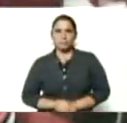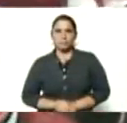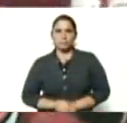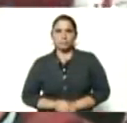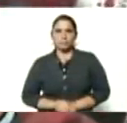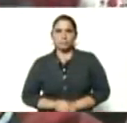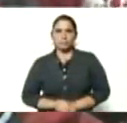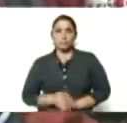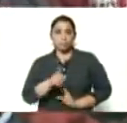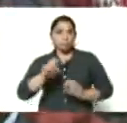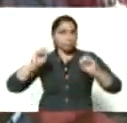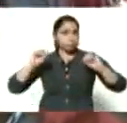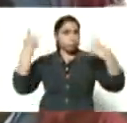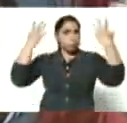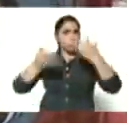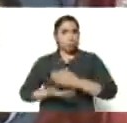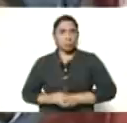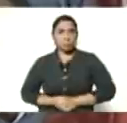Es un logro